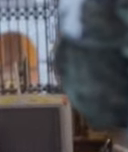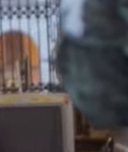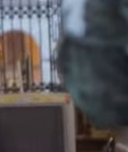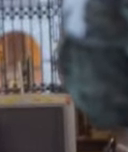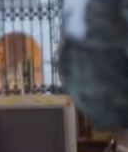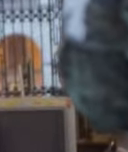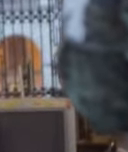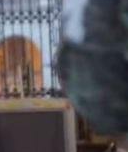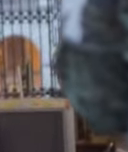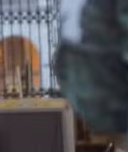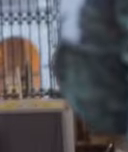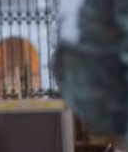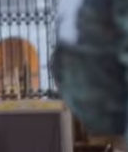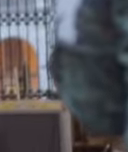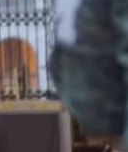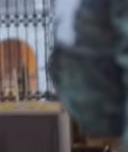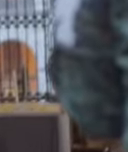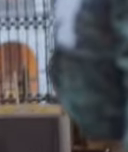Thank you.